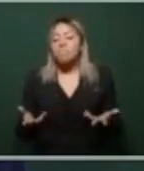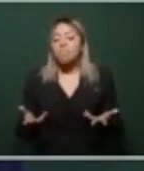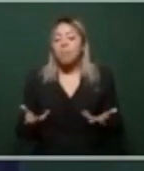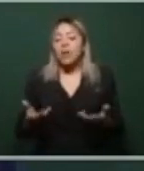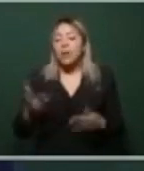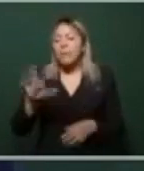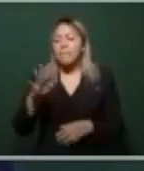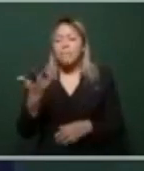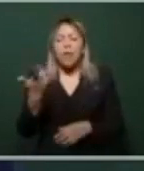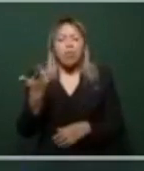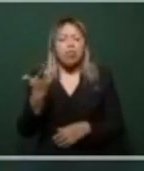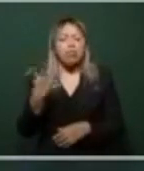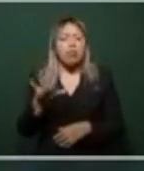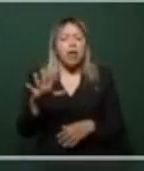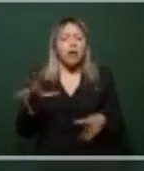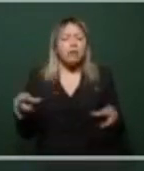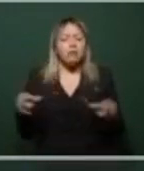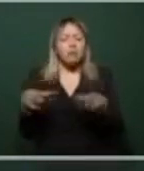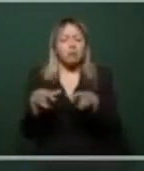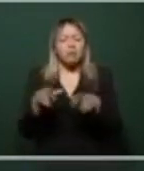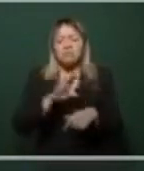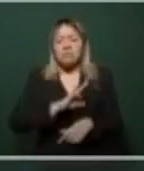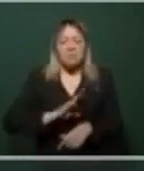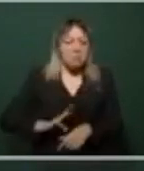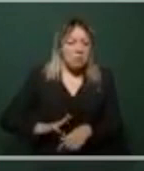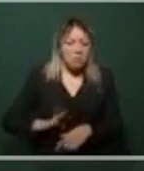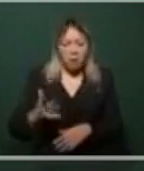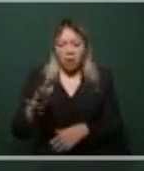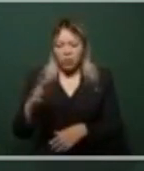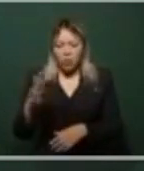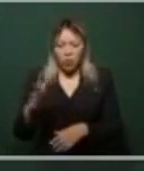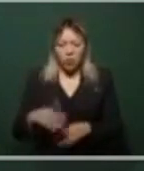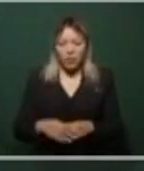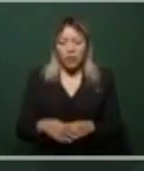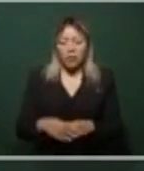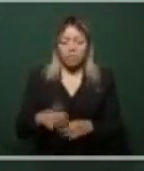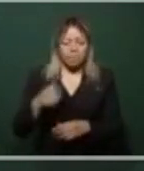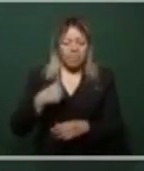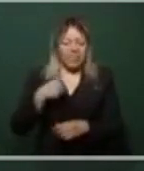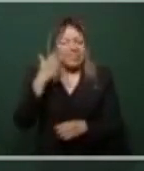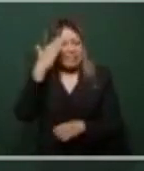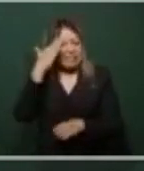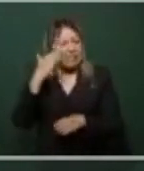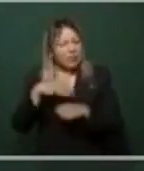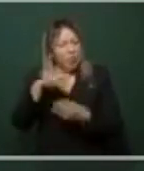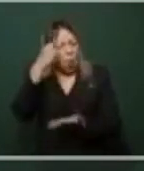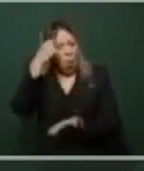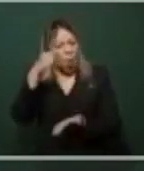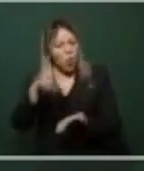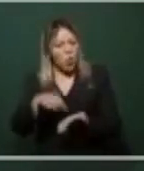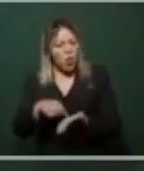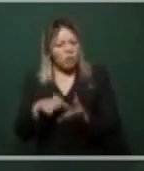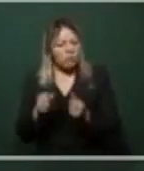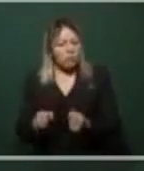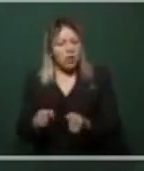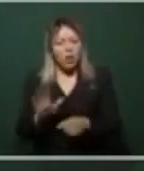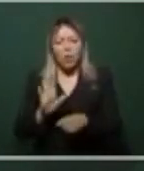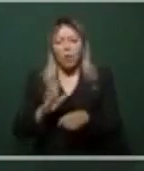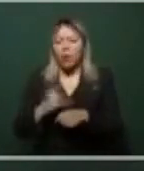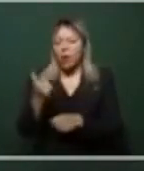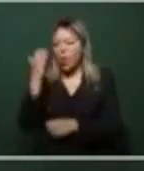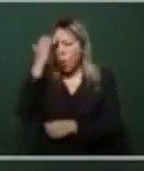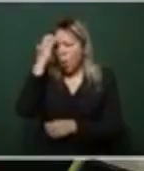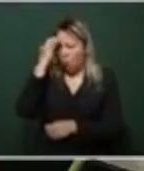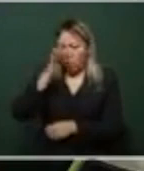Alrededor de 10 municipios, si no me falla la memoria, porque conozco